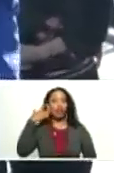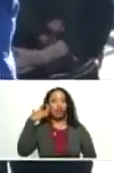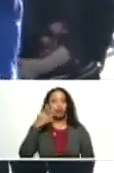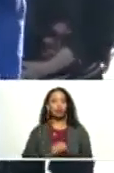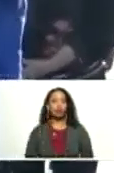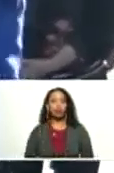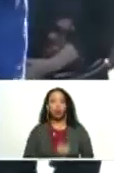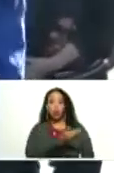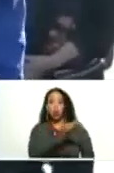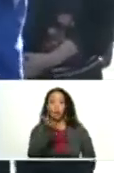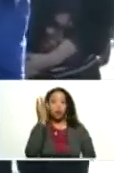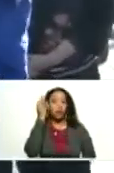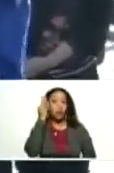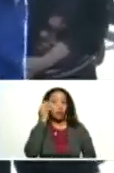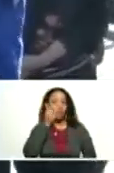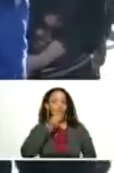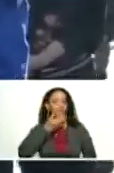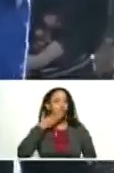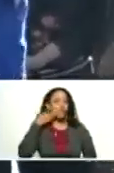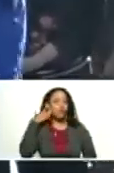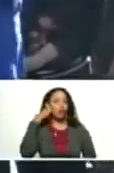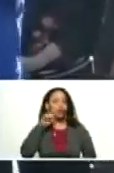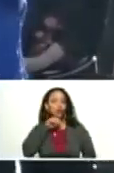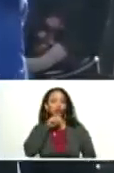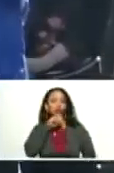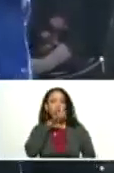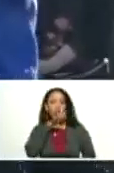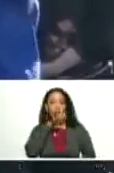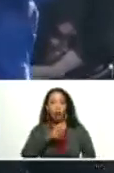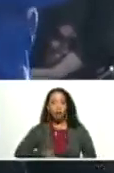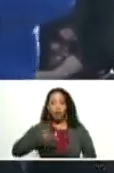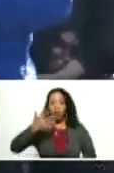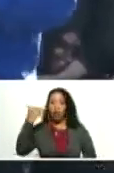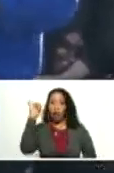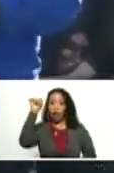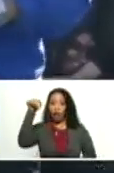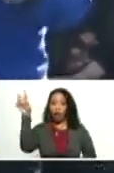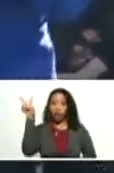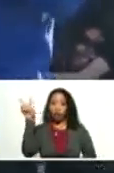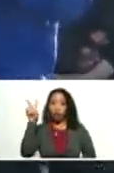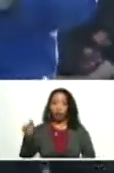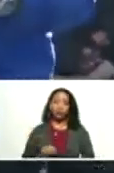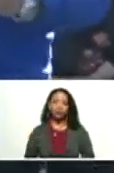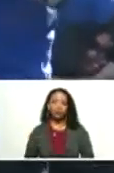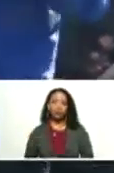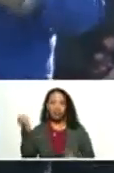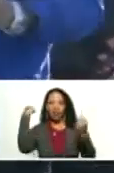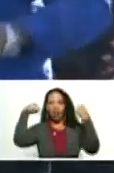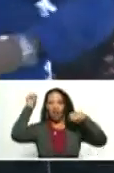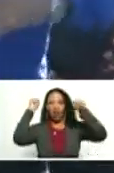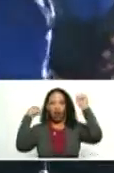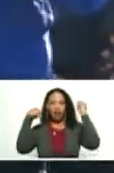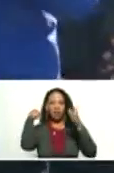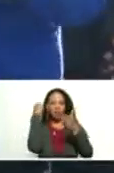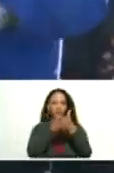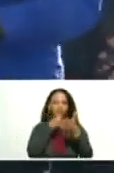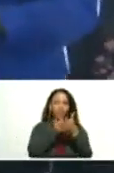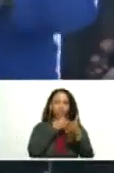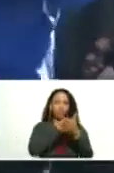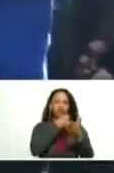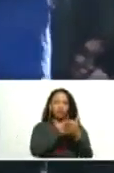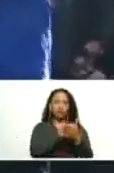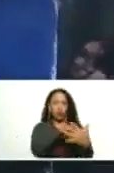y ustedes, mujeres orgullosas, de la historia gloriosa que tiene Venezuela, de rebeldía, de lucha permanente,